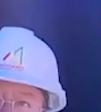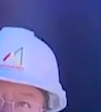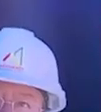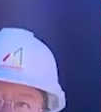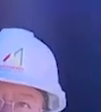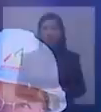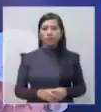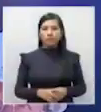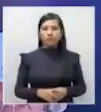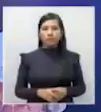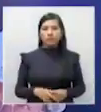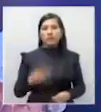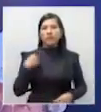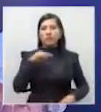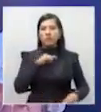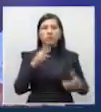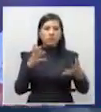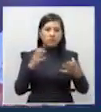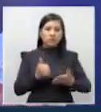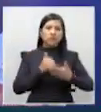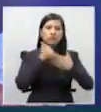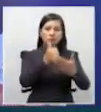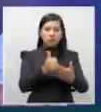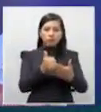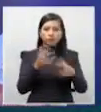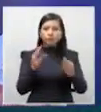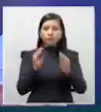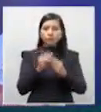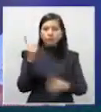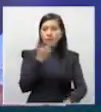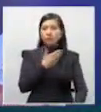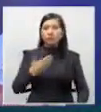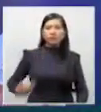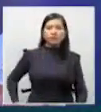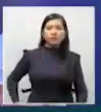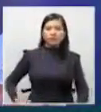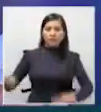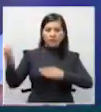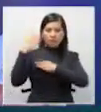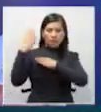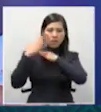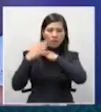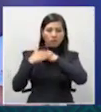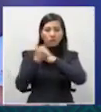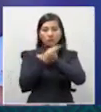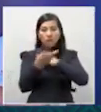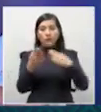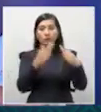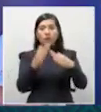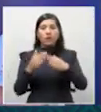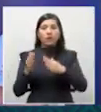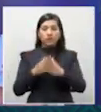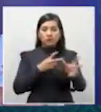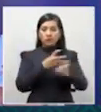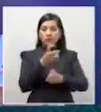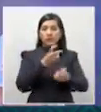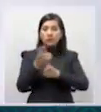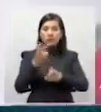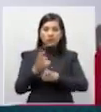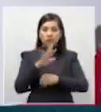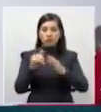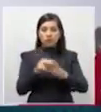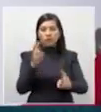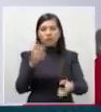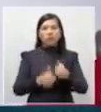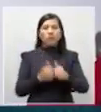Pues poder ayudar y reponer las viviendas como nos ha instruido nuestro hermano presidente, aquellas viviendas que hayan sido afectadas con los incendios.